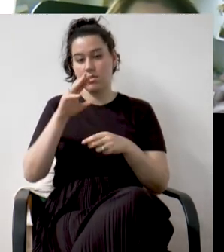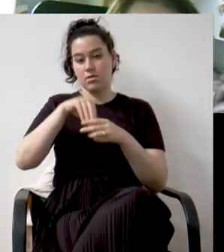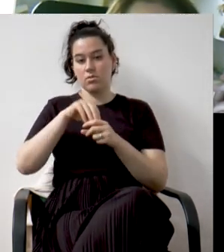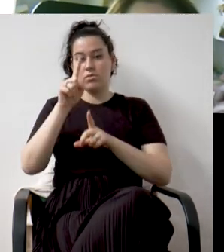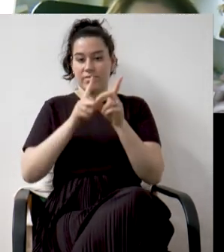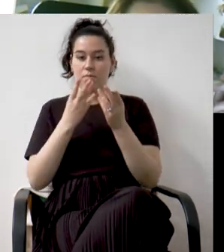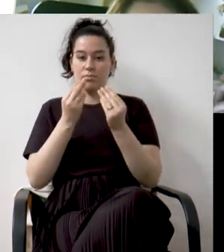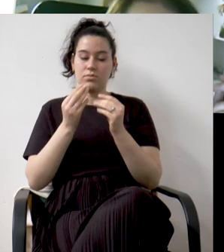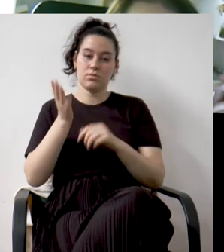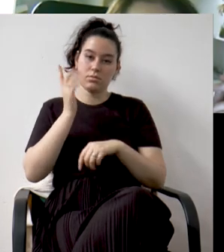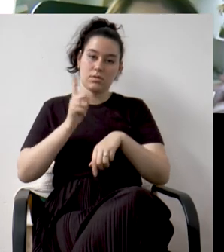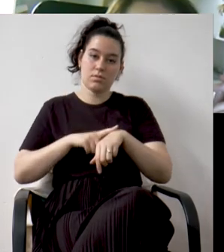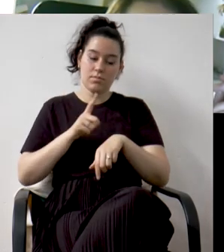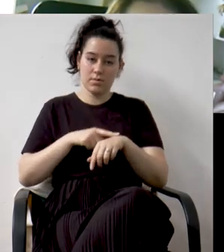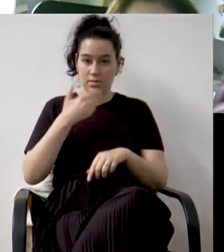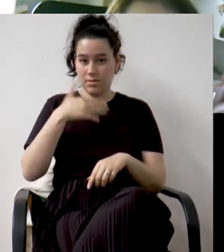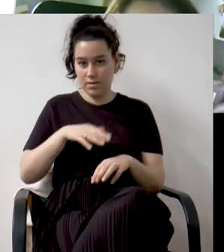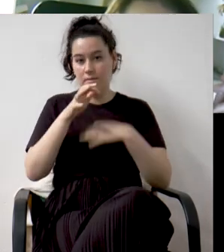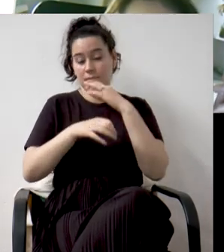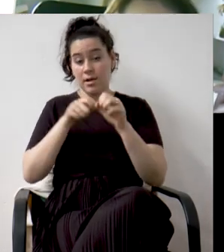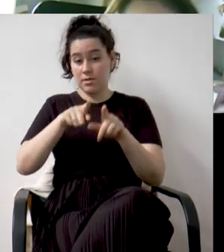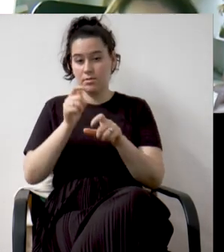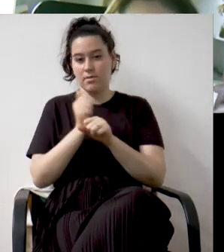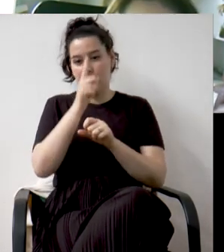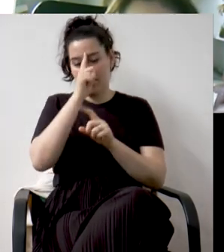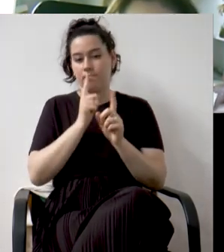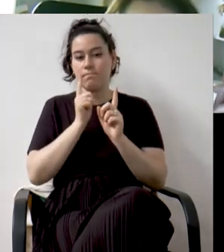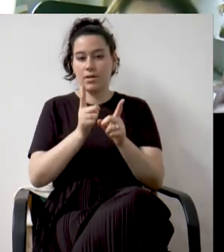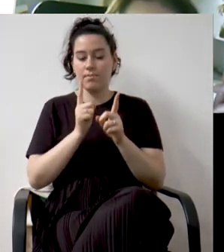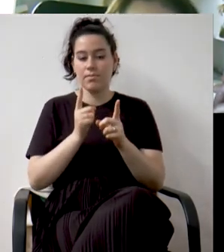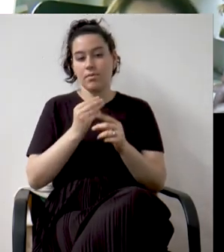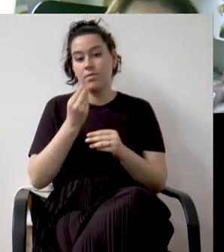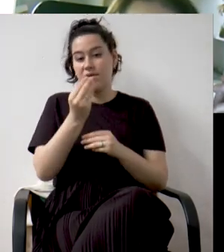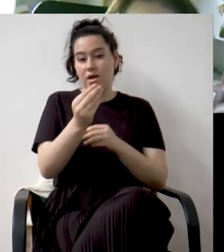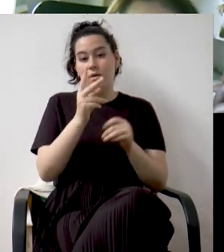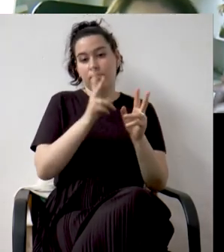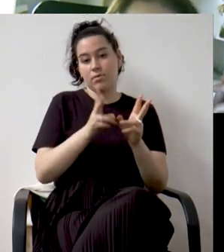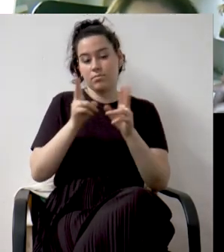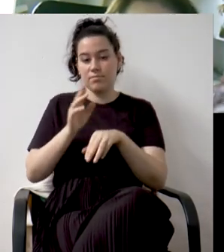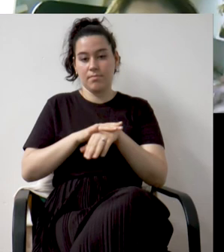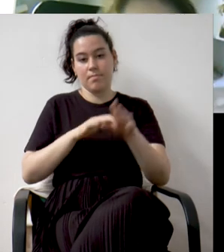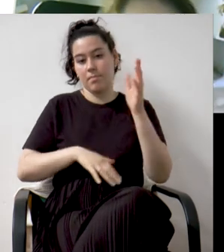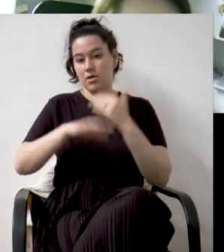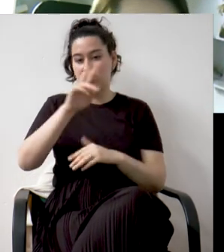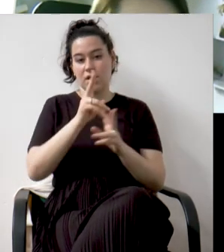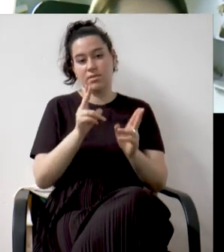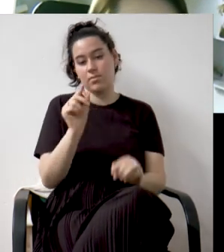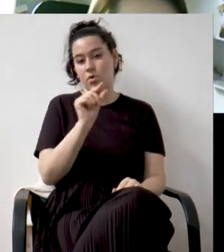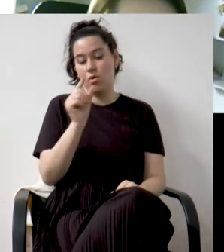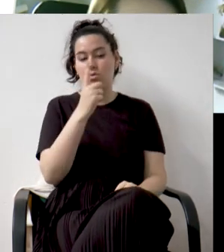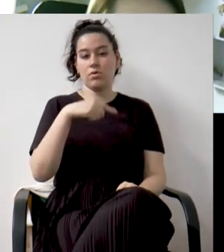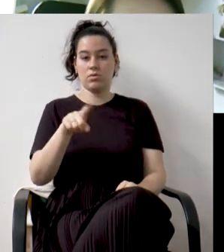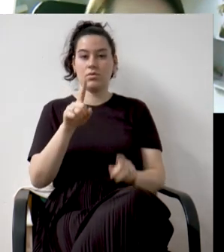mucho tiempo, ¿me explico?, en ese cargo. En los cargos interinos, las renovaciones son temporales, e incluso